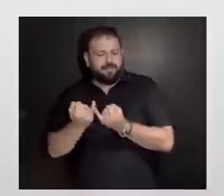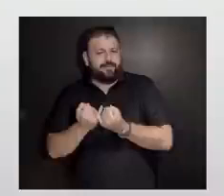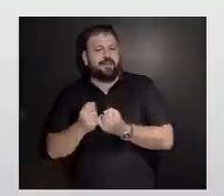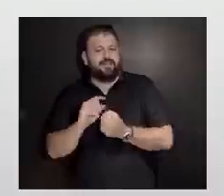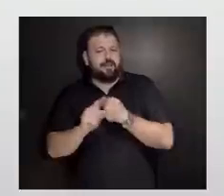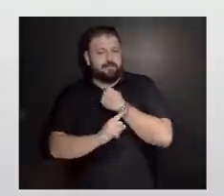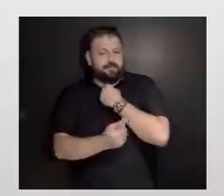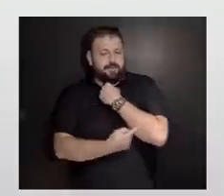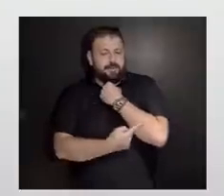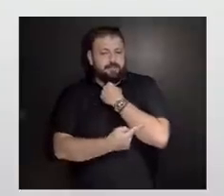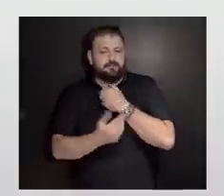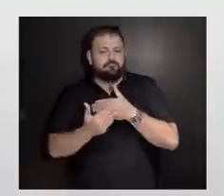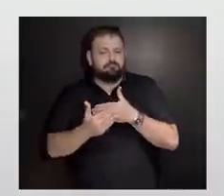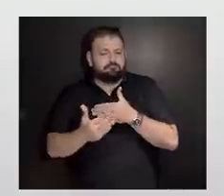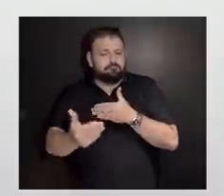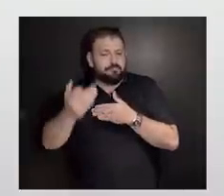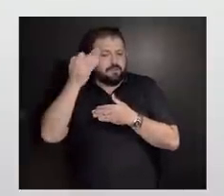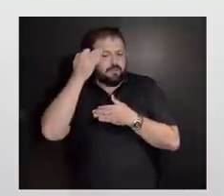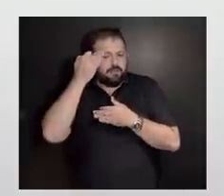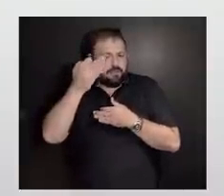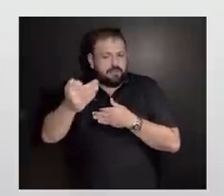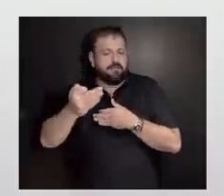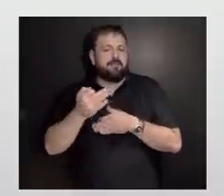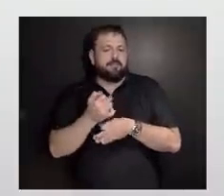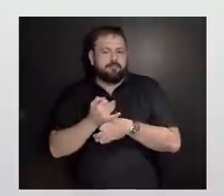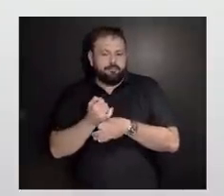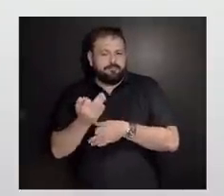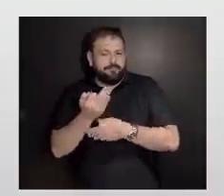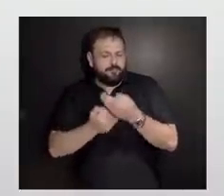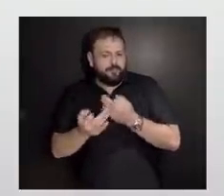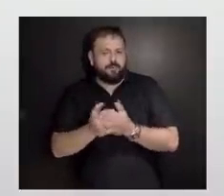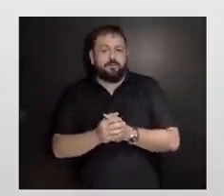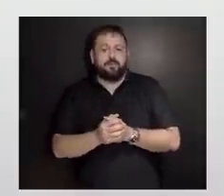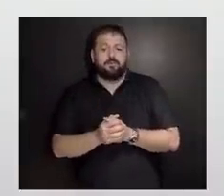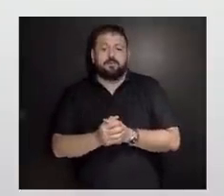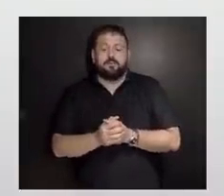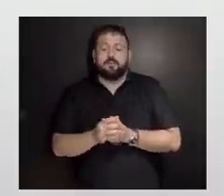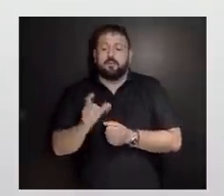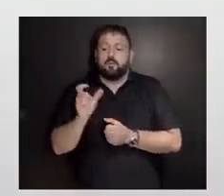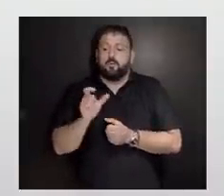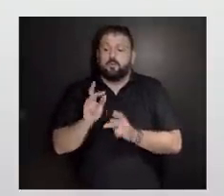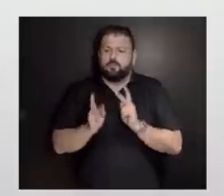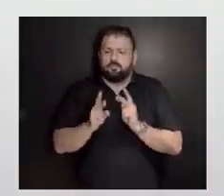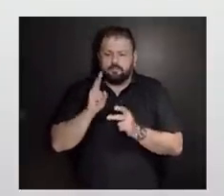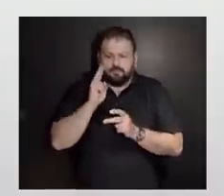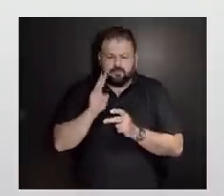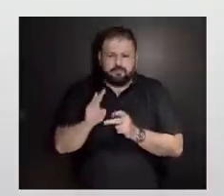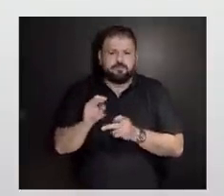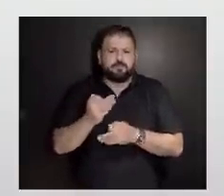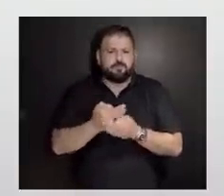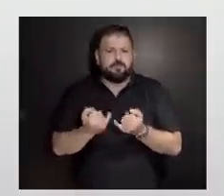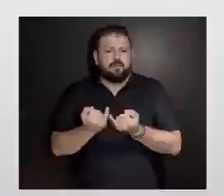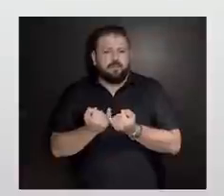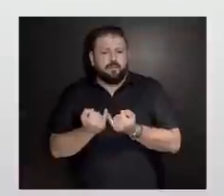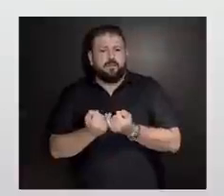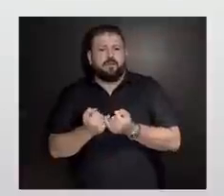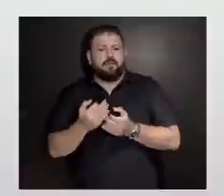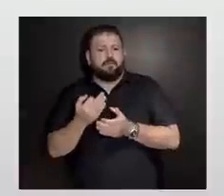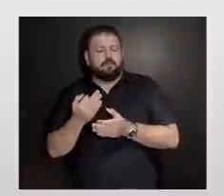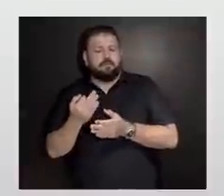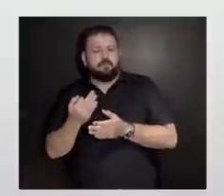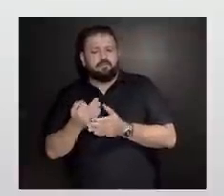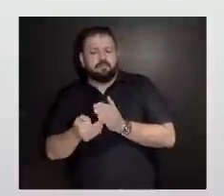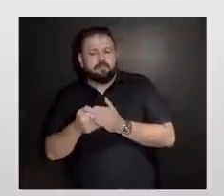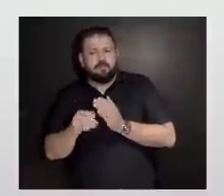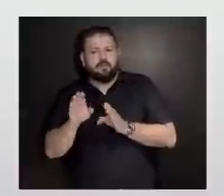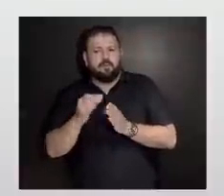Esto es en la presentación anterior estábamos platicando de que empieza a haber como cierta resistencia a la insulina, que